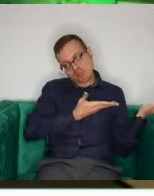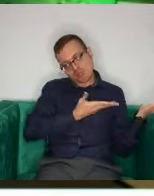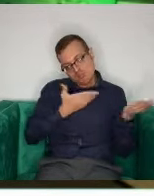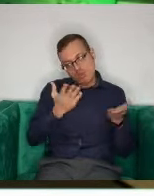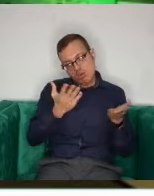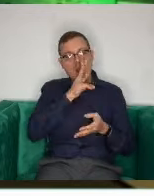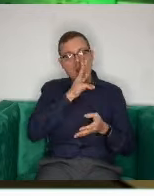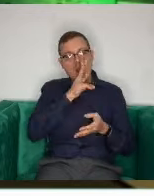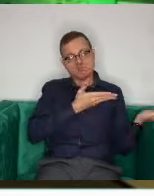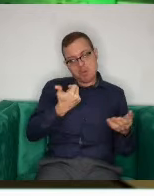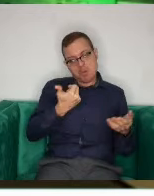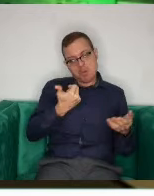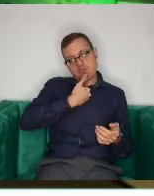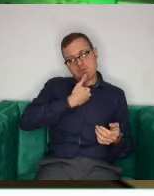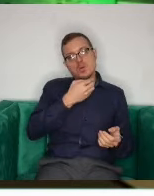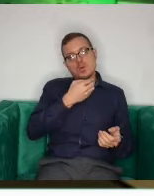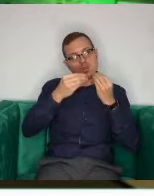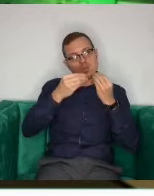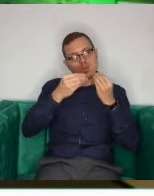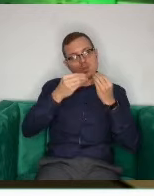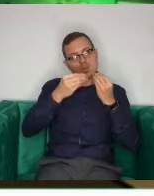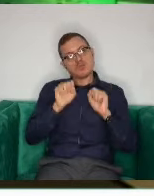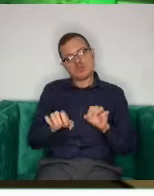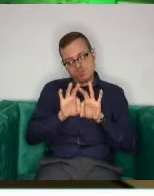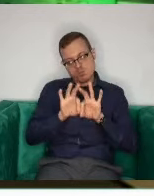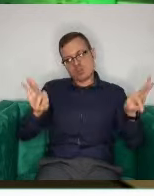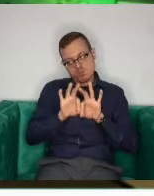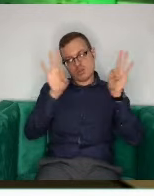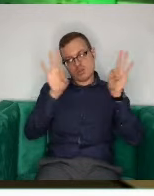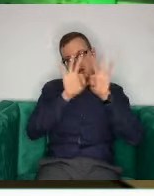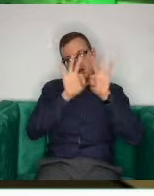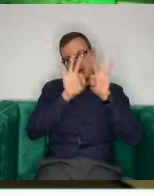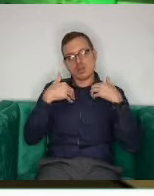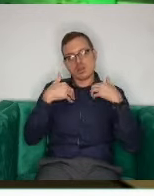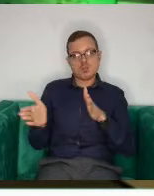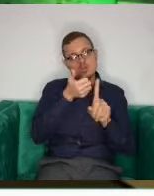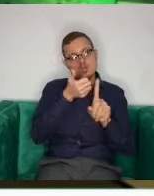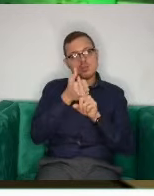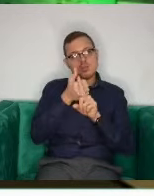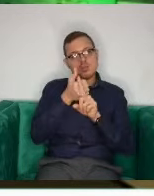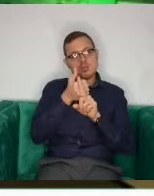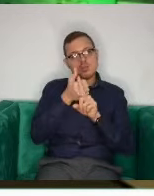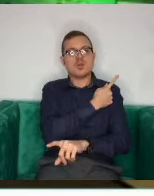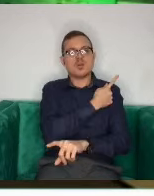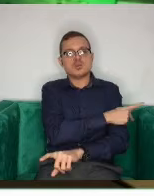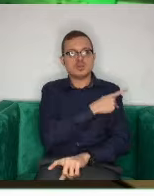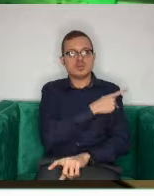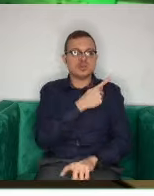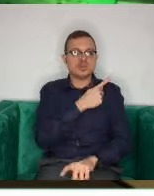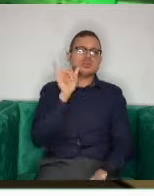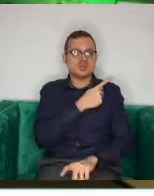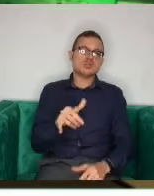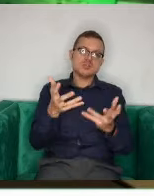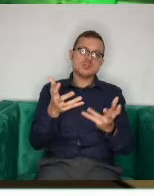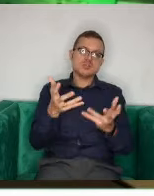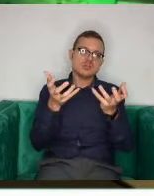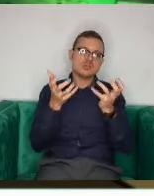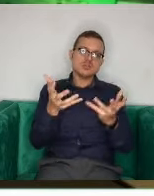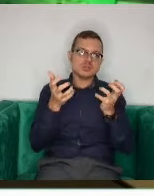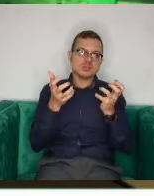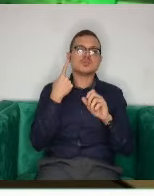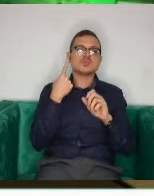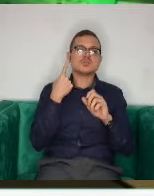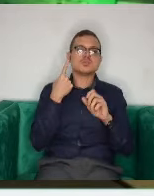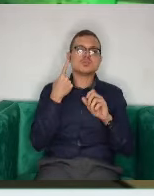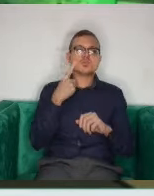herramienta de todo paciente. Y yo creo que está en uno. ¿Qué es lo que uno quiere para su salud y su bienestar? Exacto. Muchas